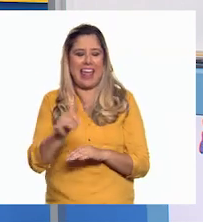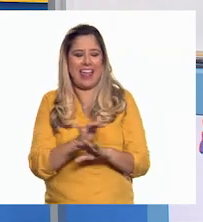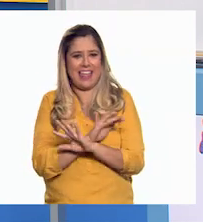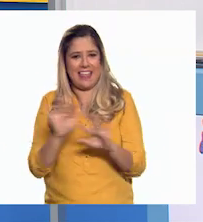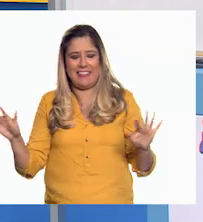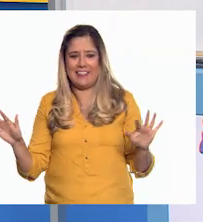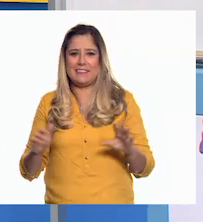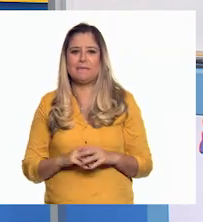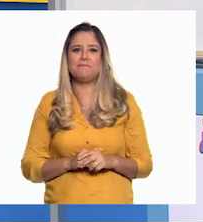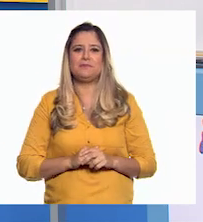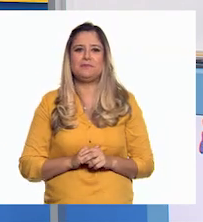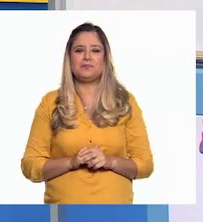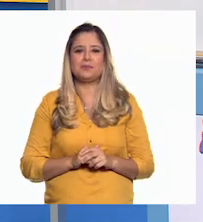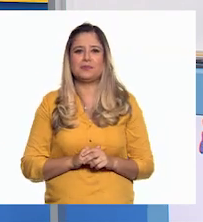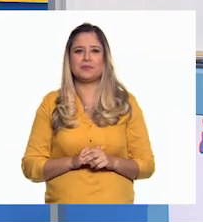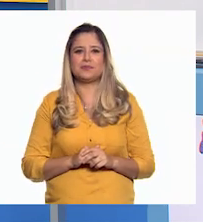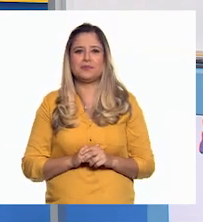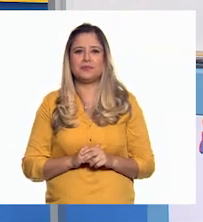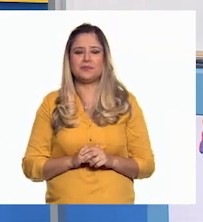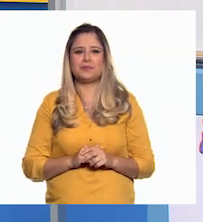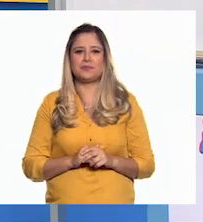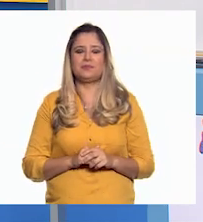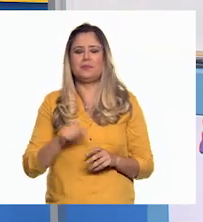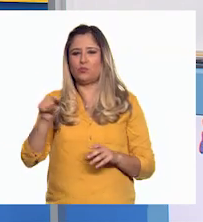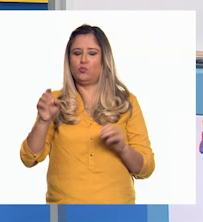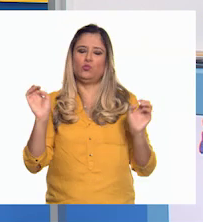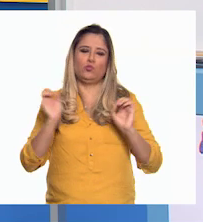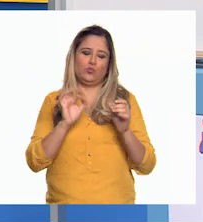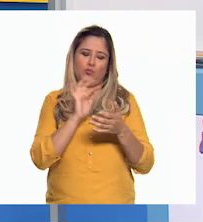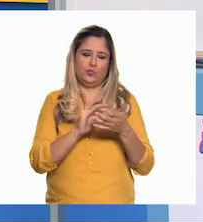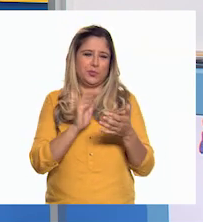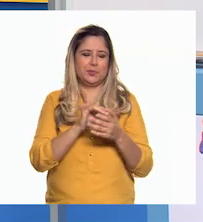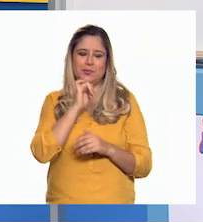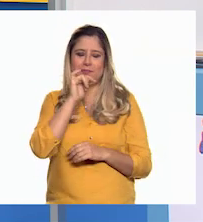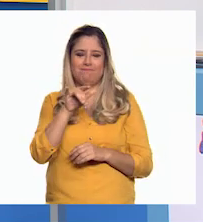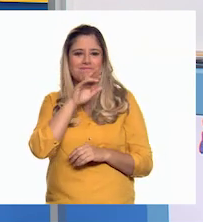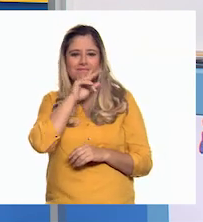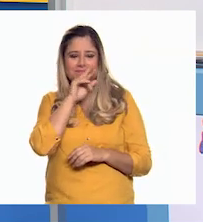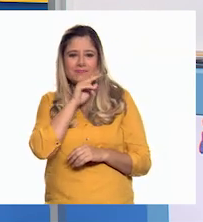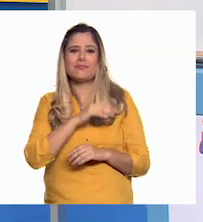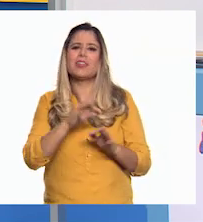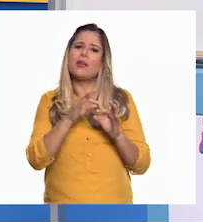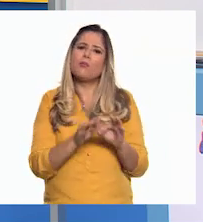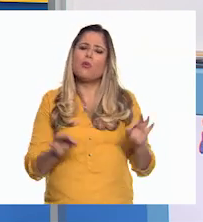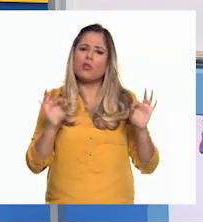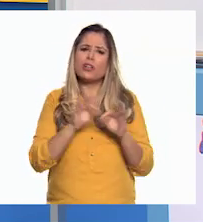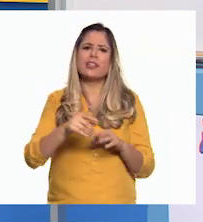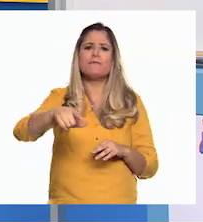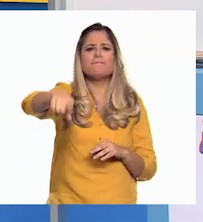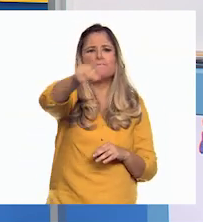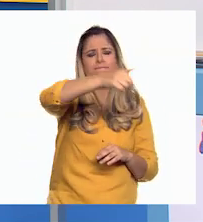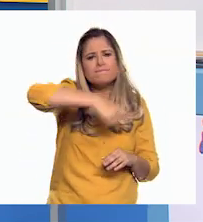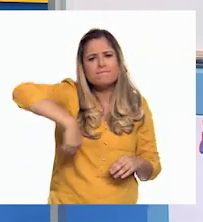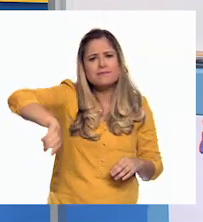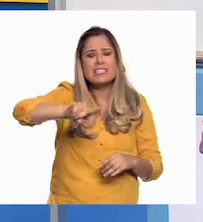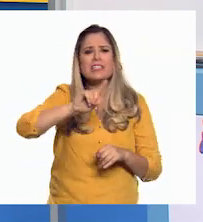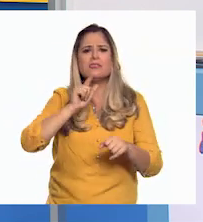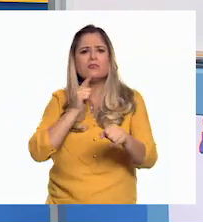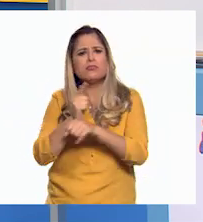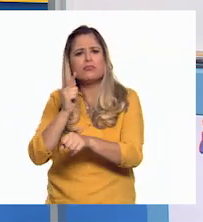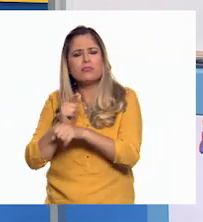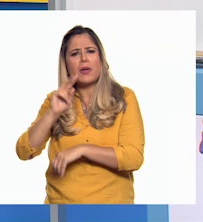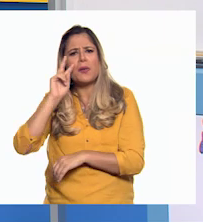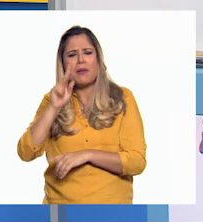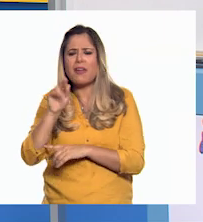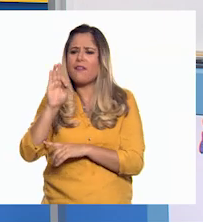ni de ningún otro. Que no hayas leído, ¿verdad? Lo importante es que tú y las niñas y los niños se den cuenta de